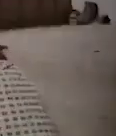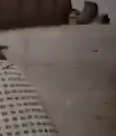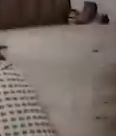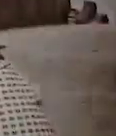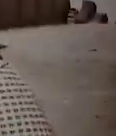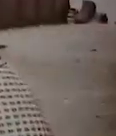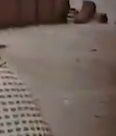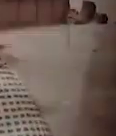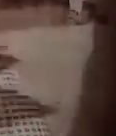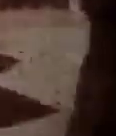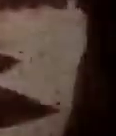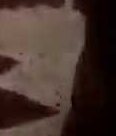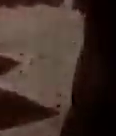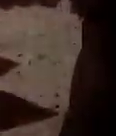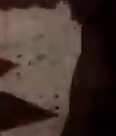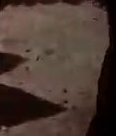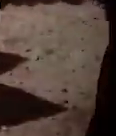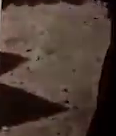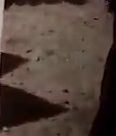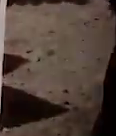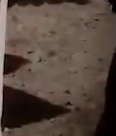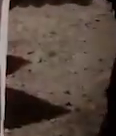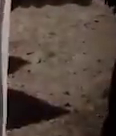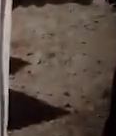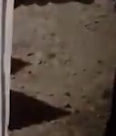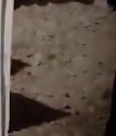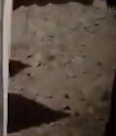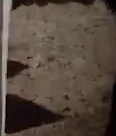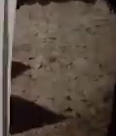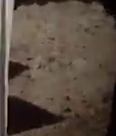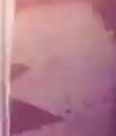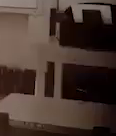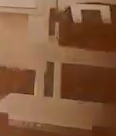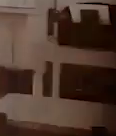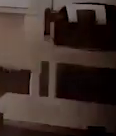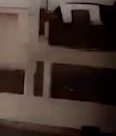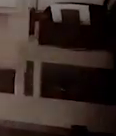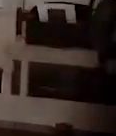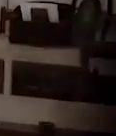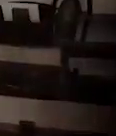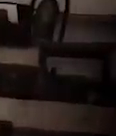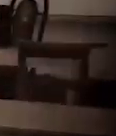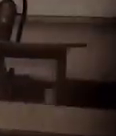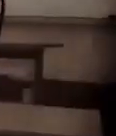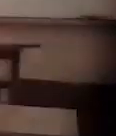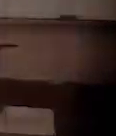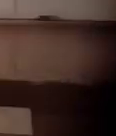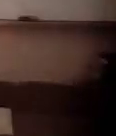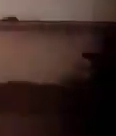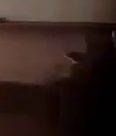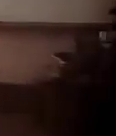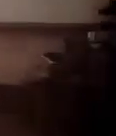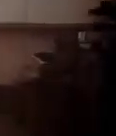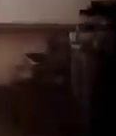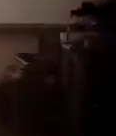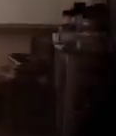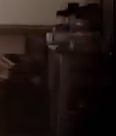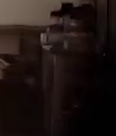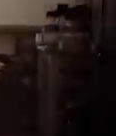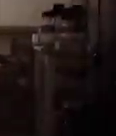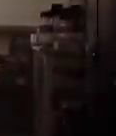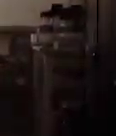Queremos que nos muestre un solo proyecto de su gestión de la alcaldesa Eva en infraestructura de aulas y